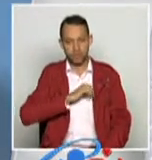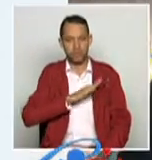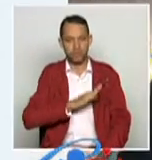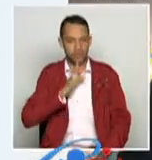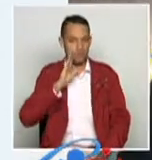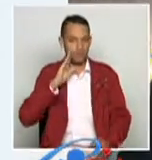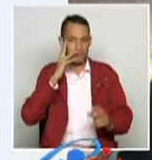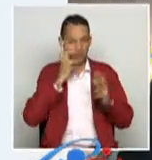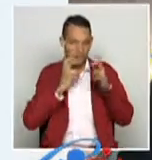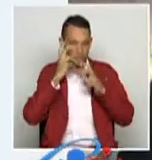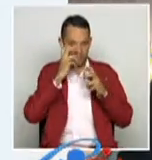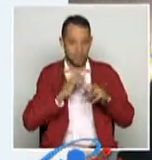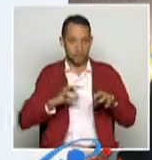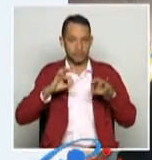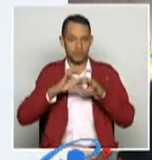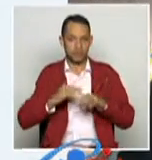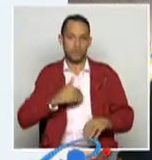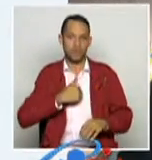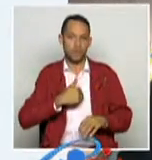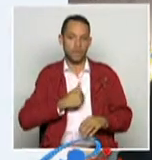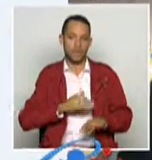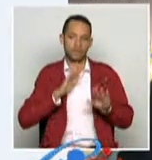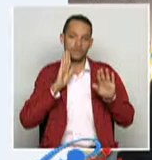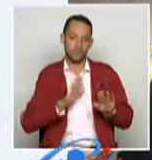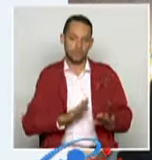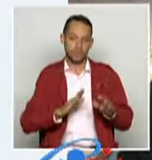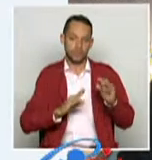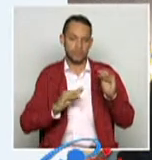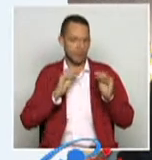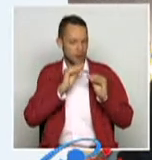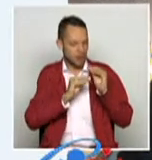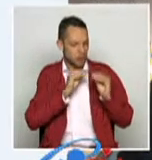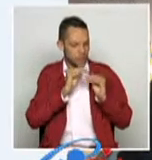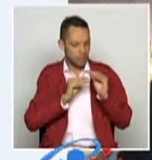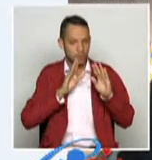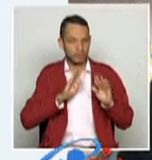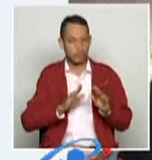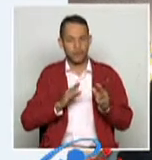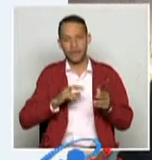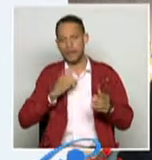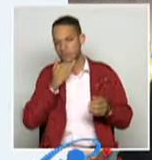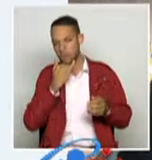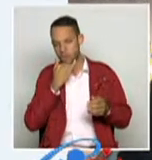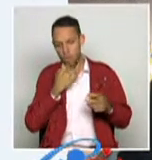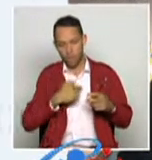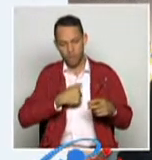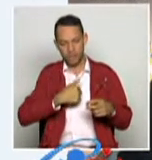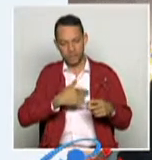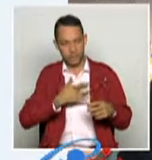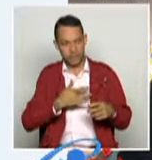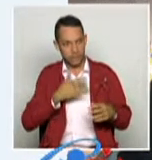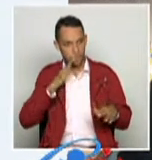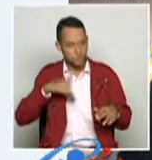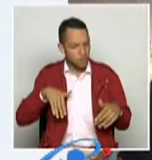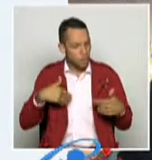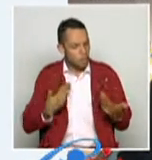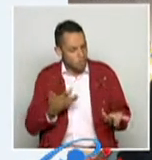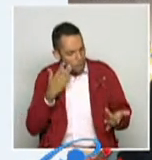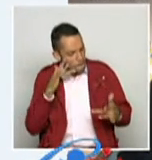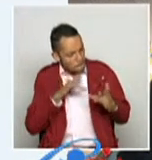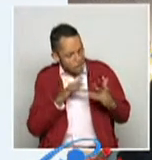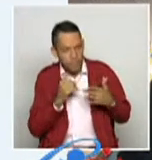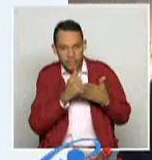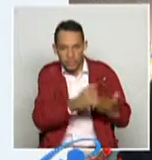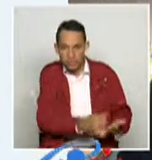es el examen especializado de corazón que nos muestra la estructura y la función y nos permite saber exactamente qué es lo que el niño tiene y cuál